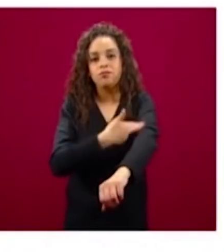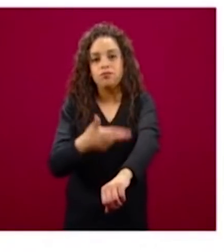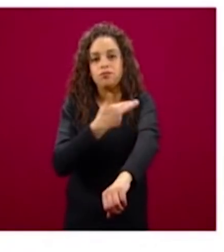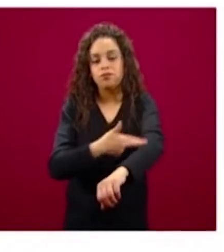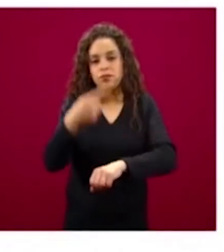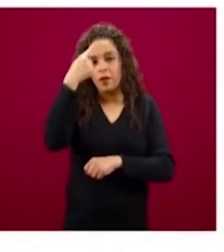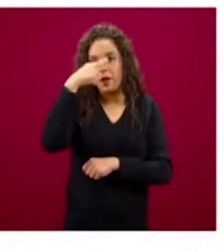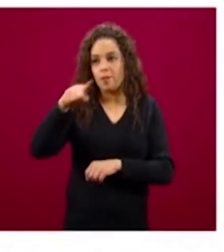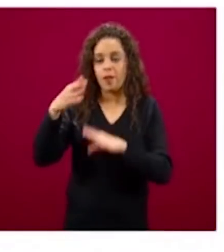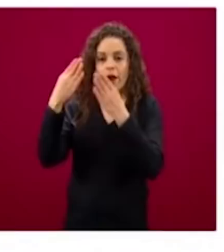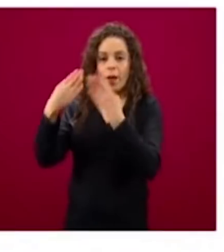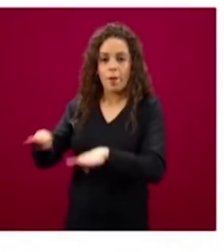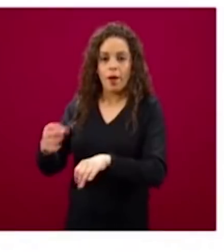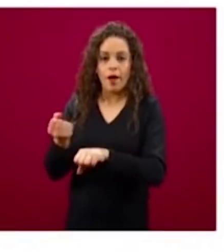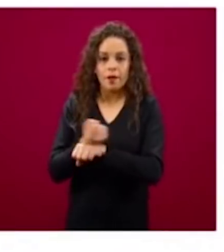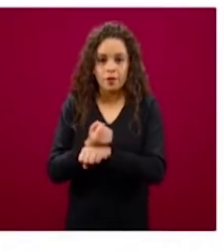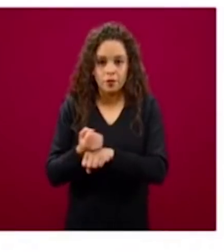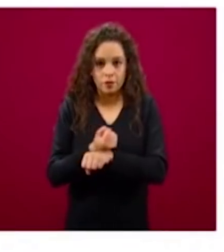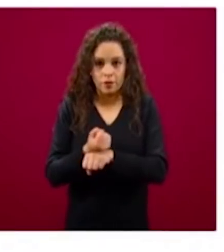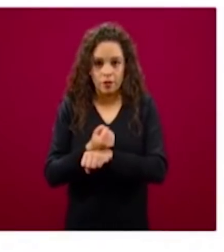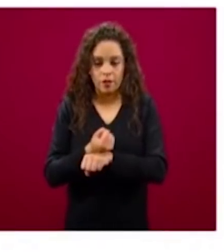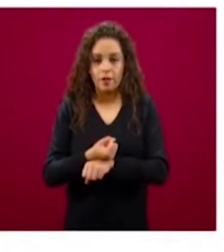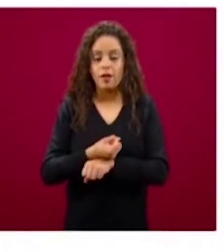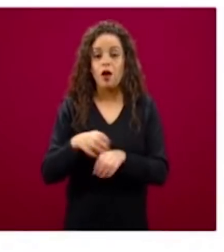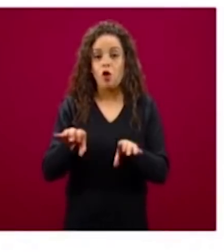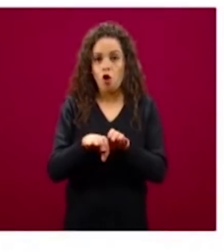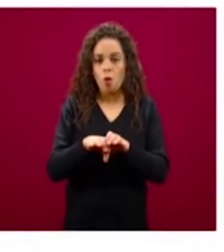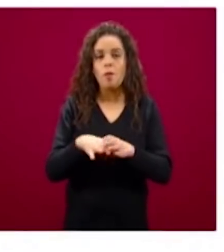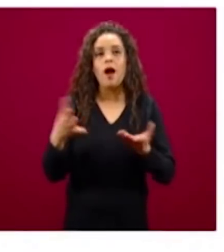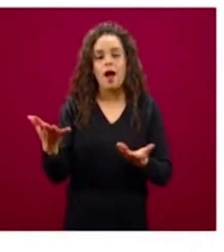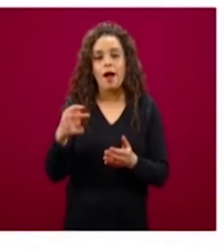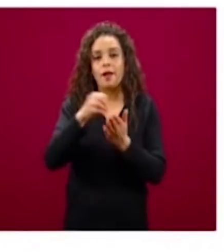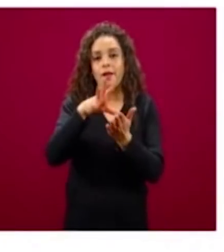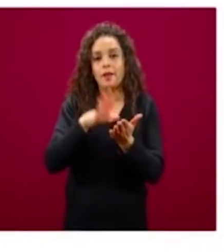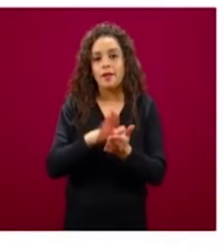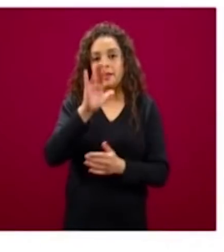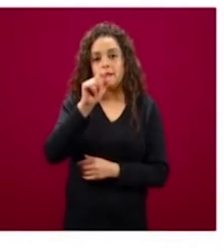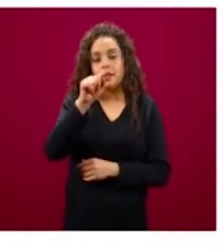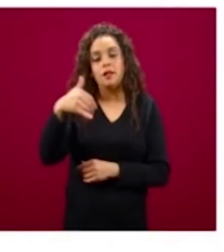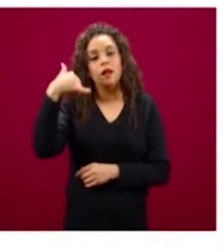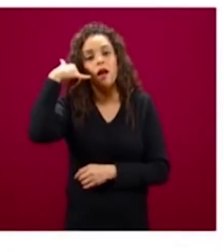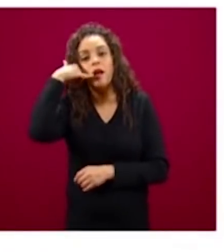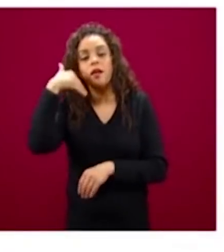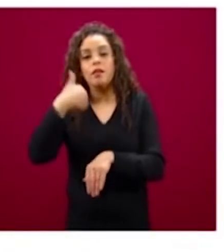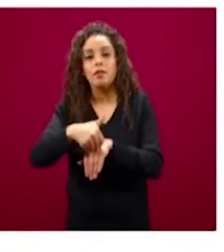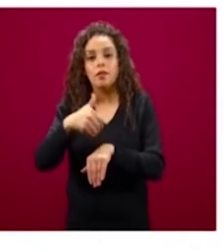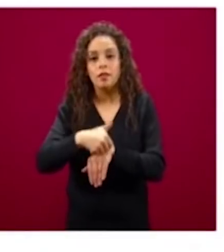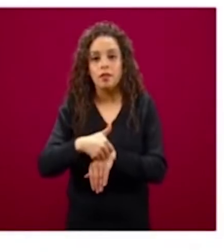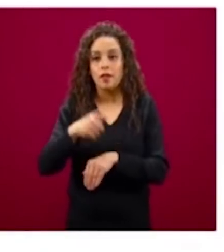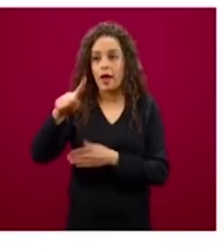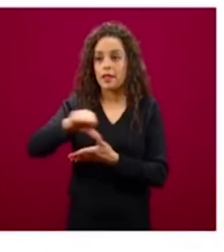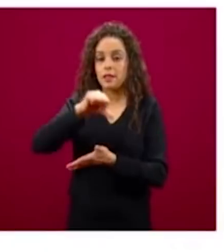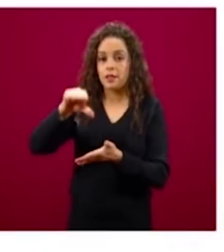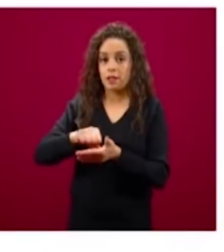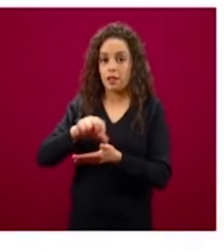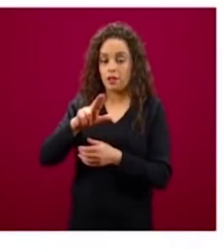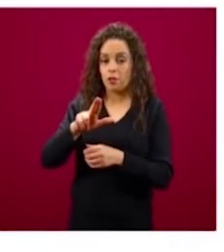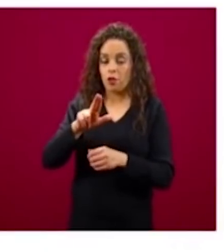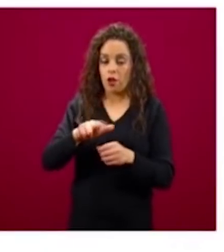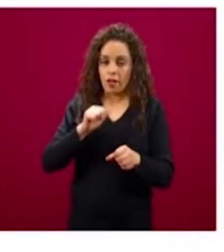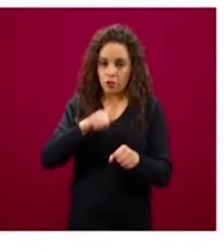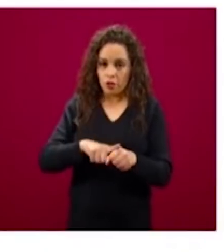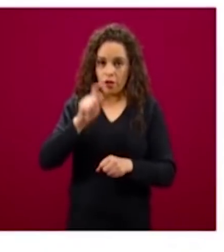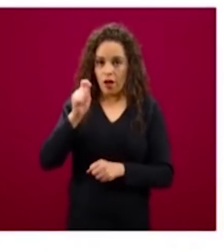sangre mediante un proceso de citas telefónicas que se estableció en el Centro Nacional de la Transfusión Sanguínea y